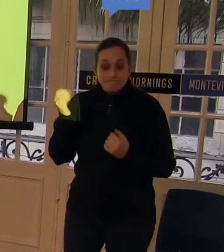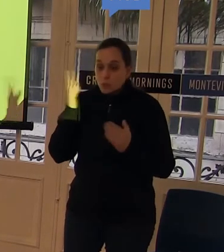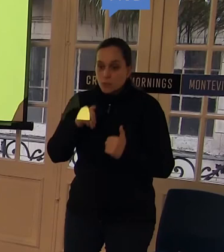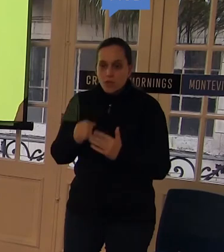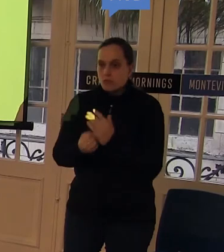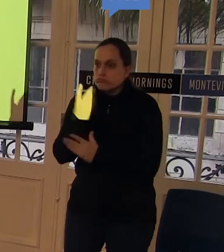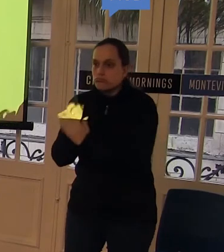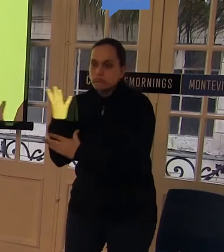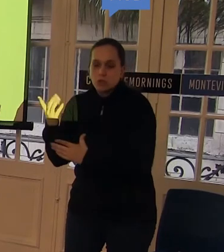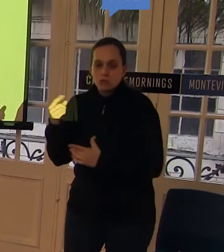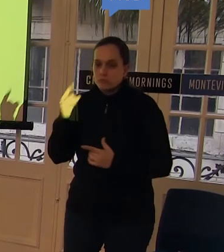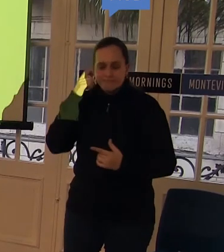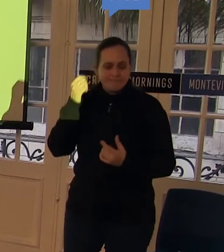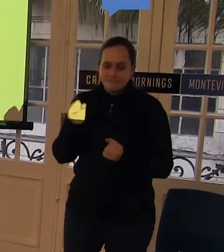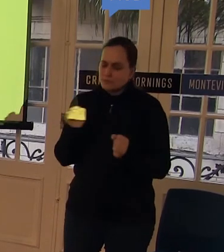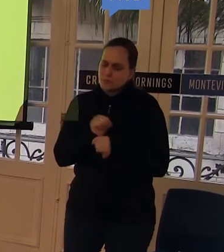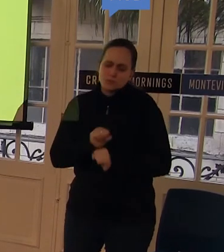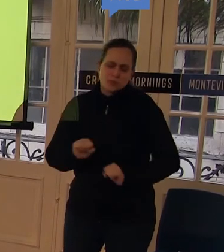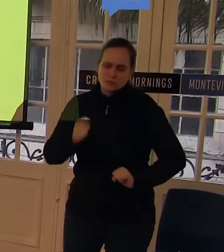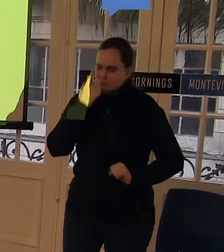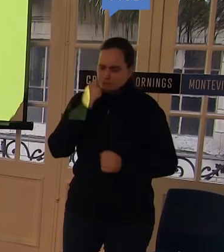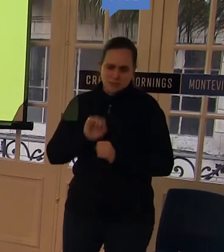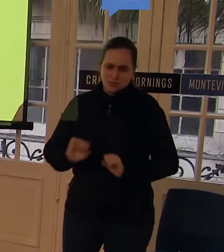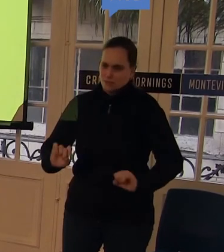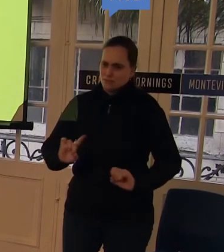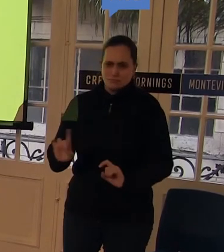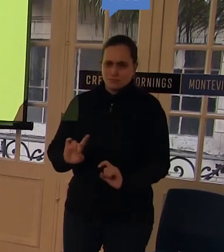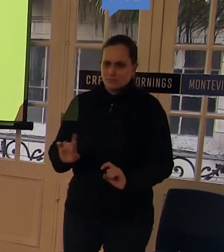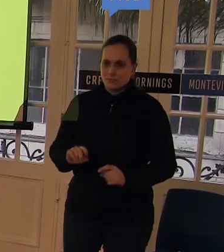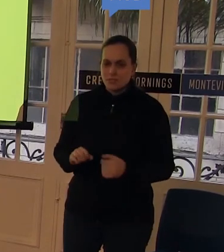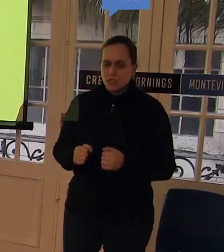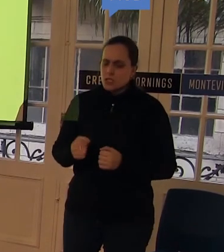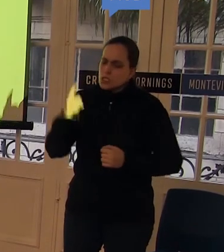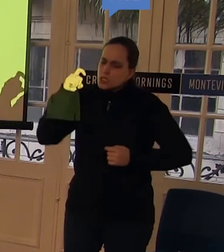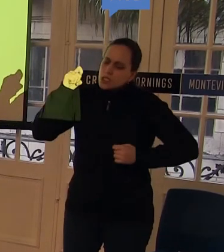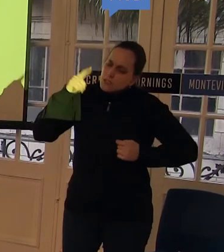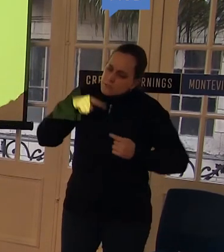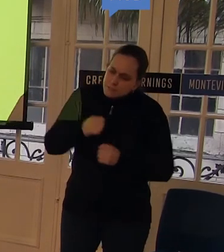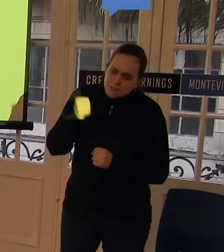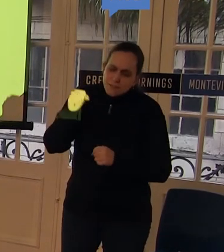creer. No puedo. O sea, me va a costar muchísimo.